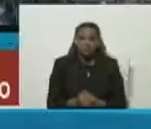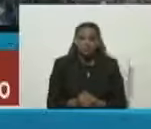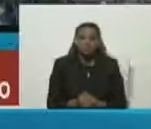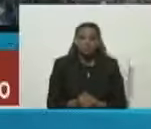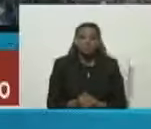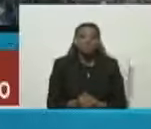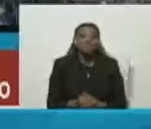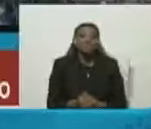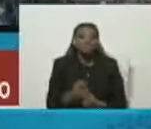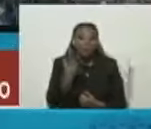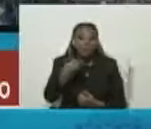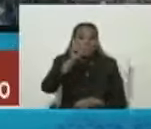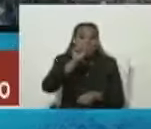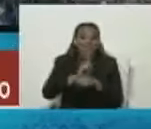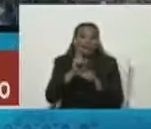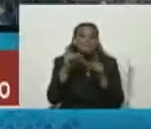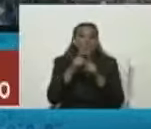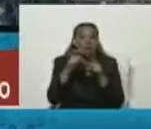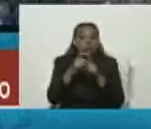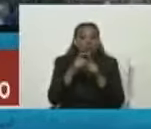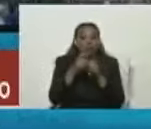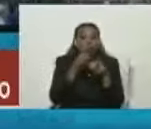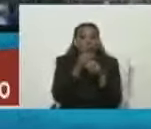Mis primeras palabras son para